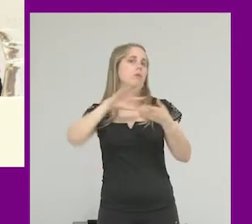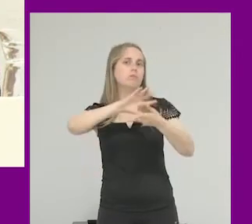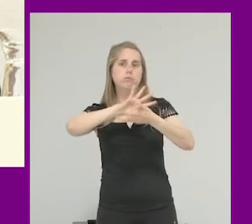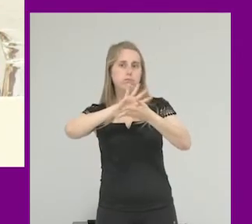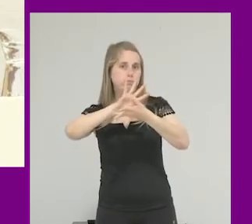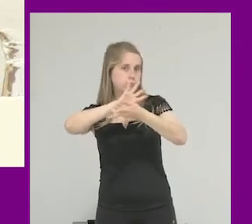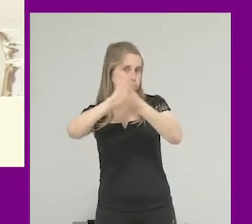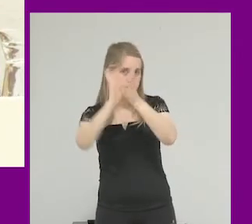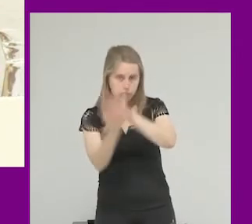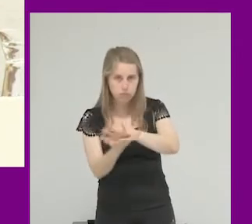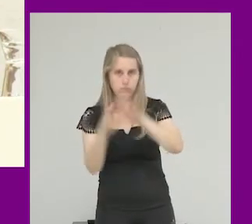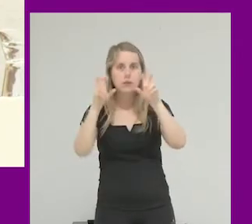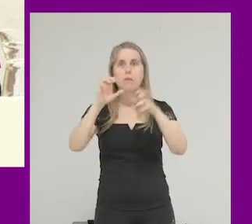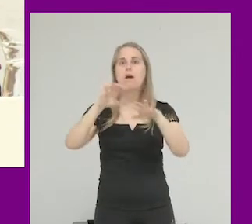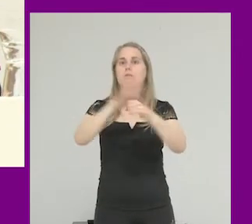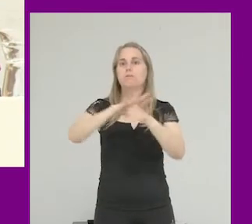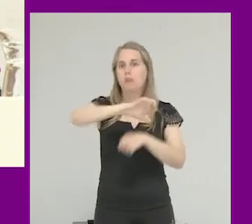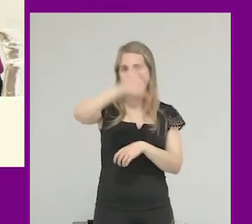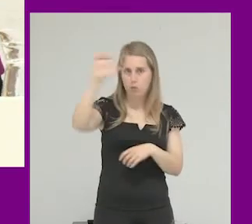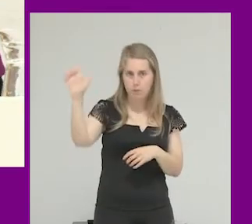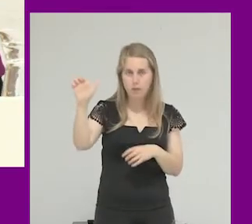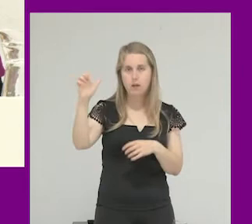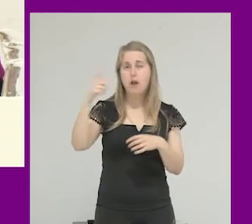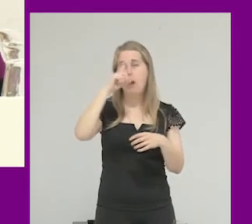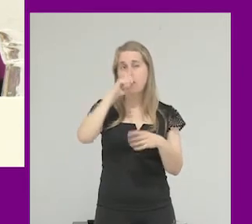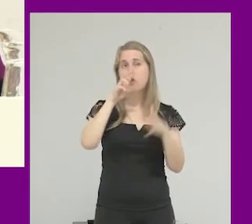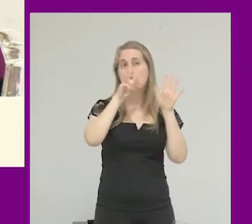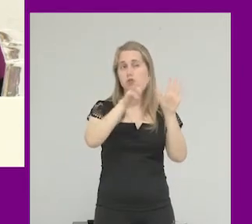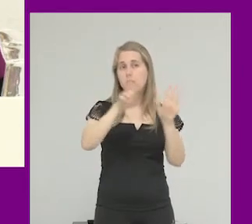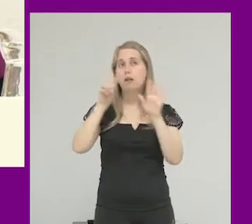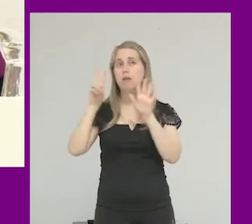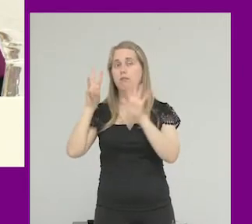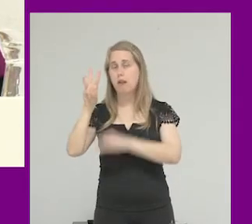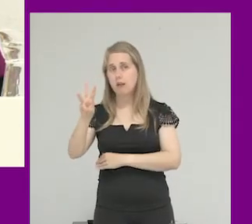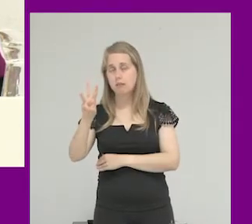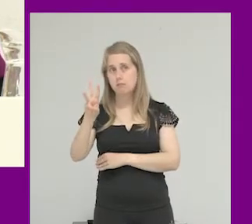transformación en el ámbito europeo, que desde el año 83 se va